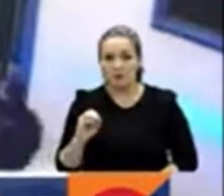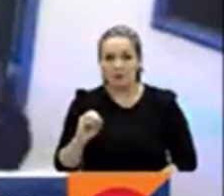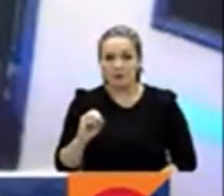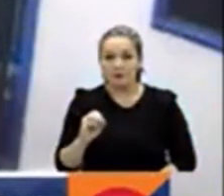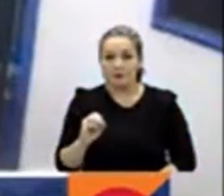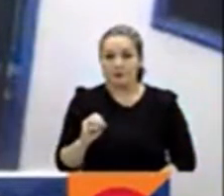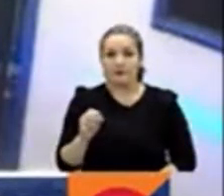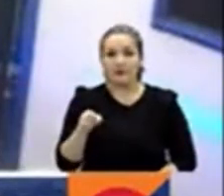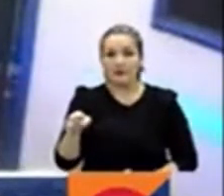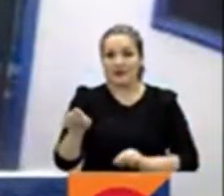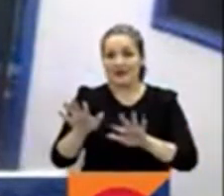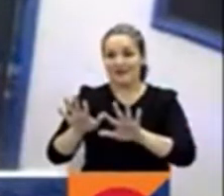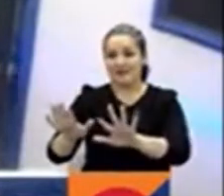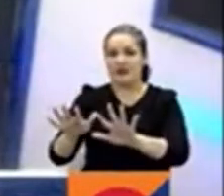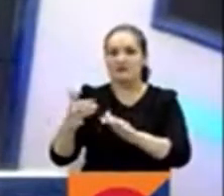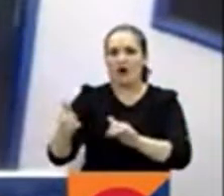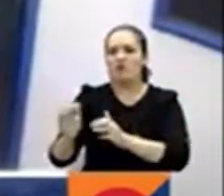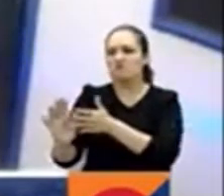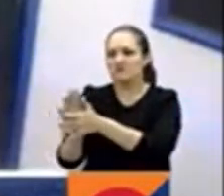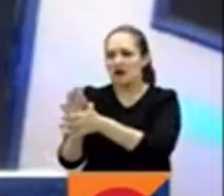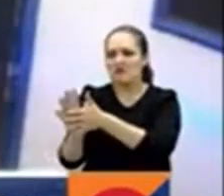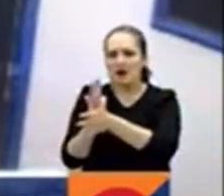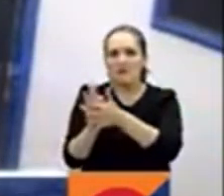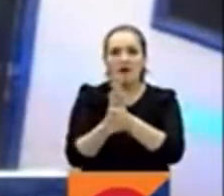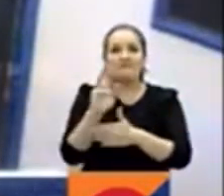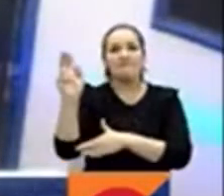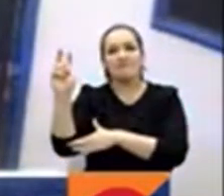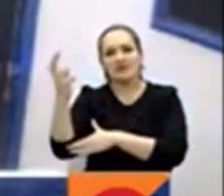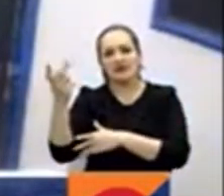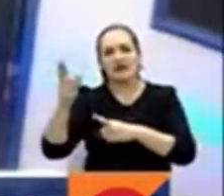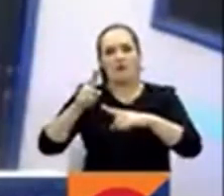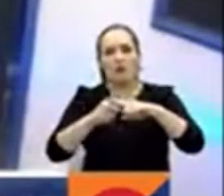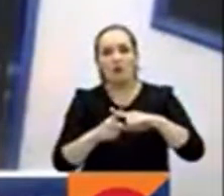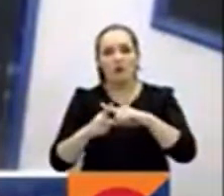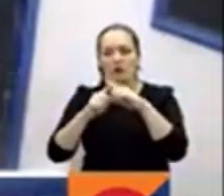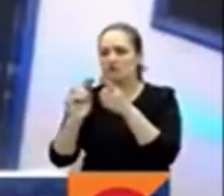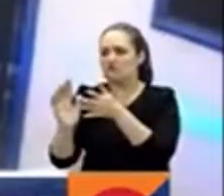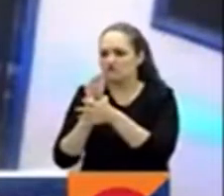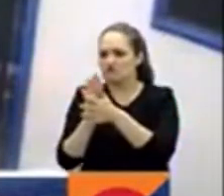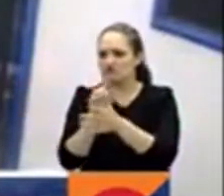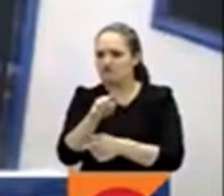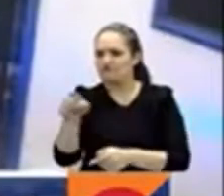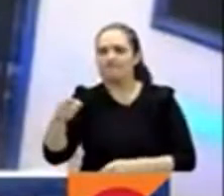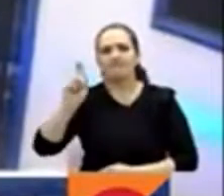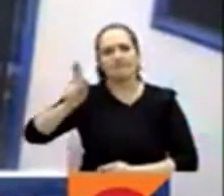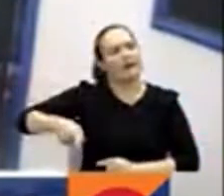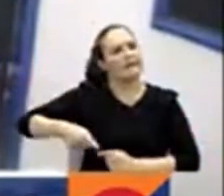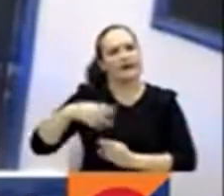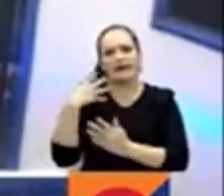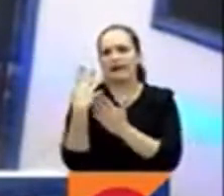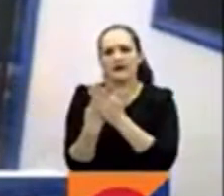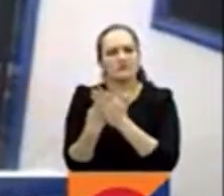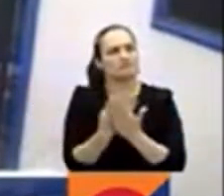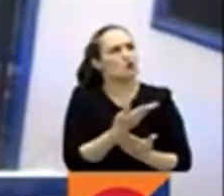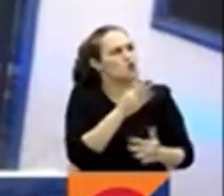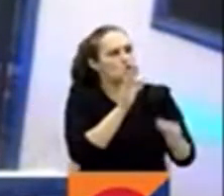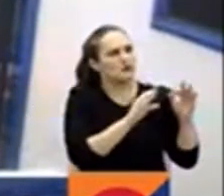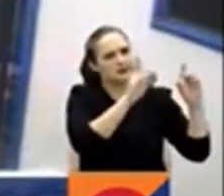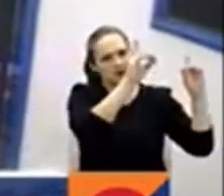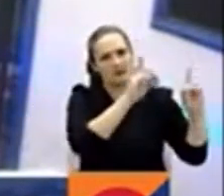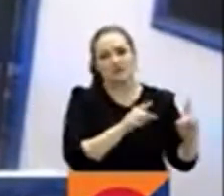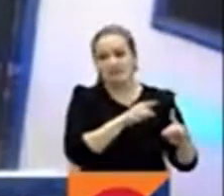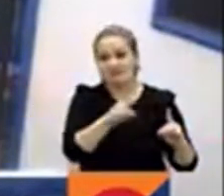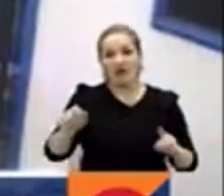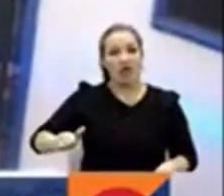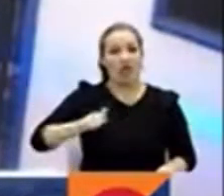la Fiscalía como la Procuraduría han solicitado al juez que los policías sean enviados a la cárcel, argumentando que los uniformados